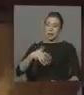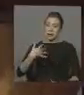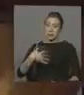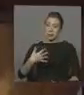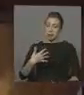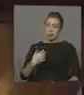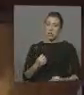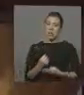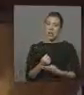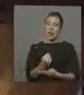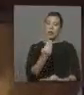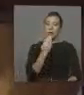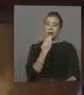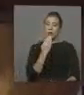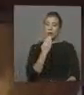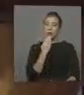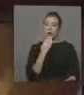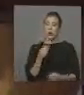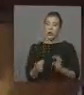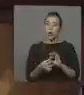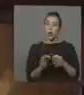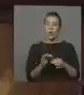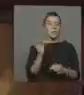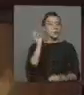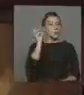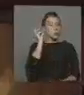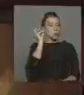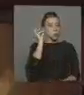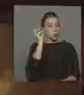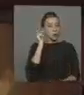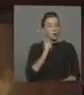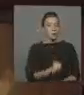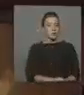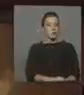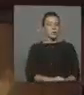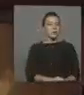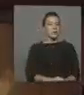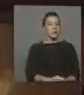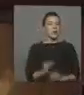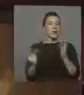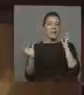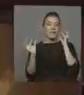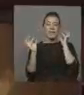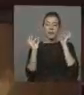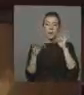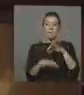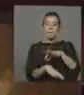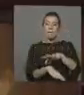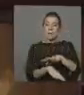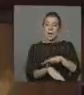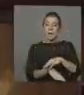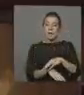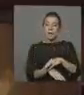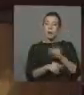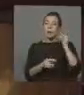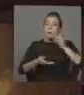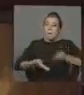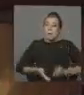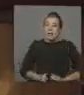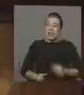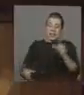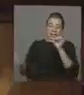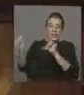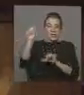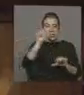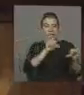que contribuyeron también organizaciones de mujeres, feministas, médicos, matronas,